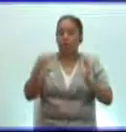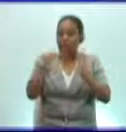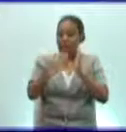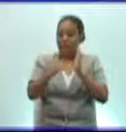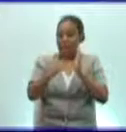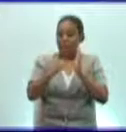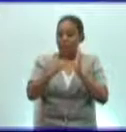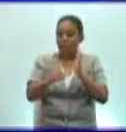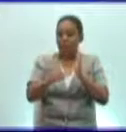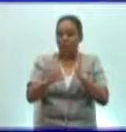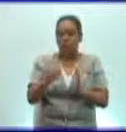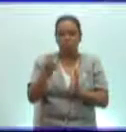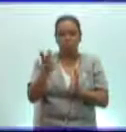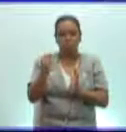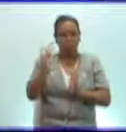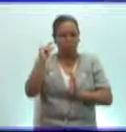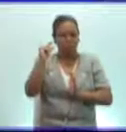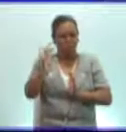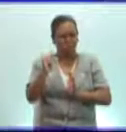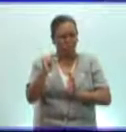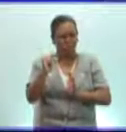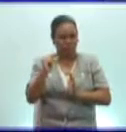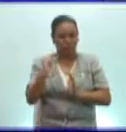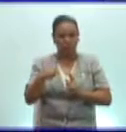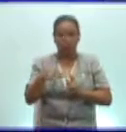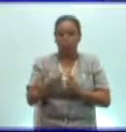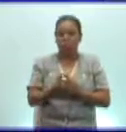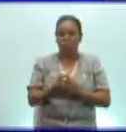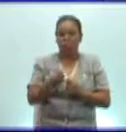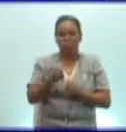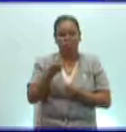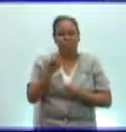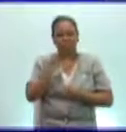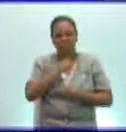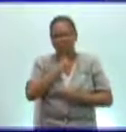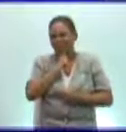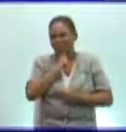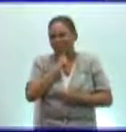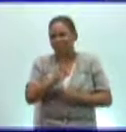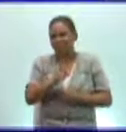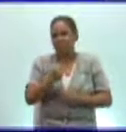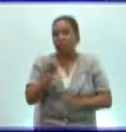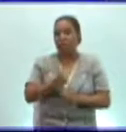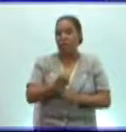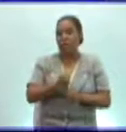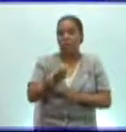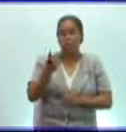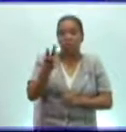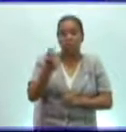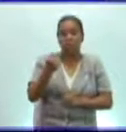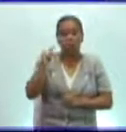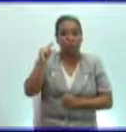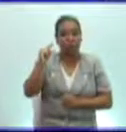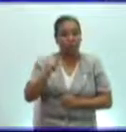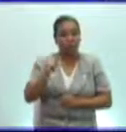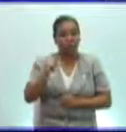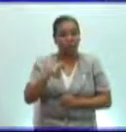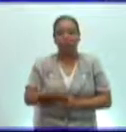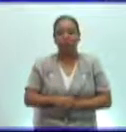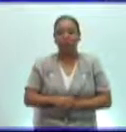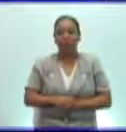son valores muy pequeños, por lo que es muy engorroso trabajar con estos valores. Y